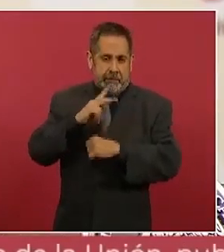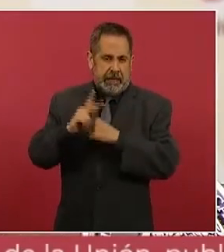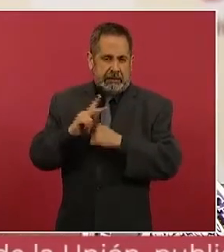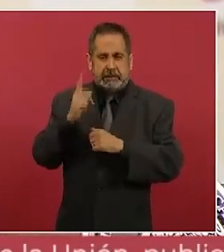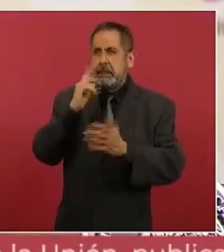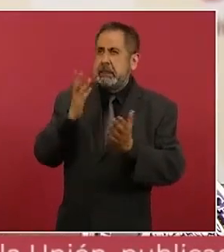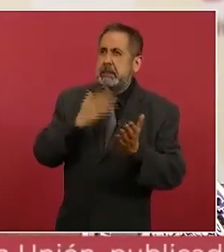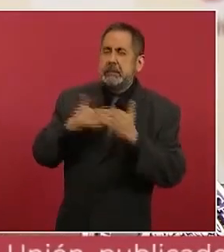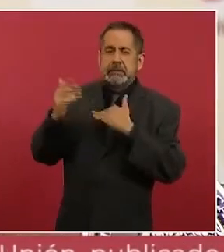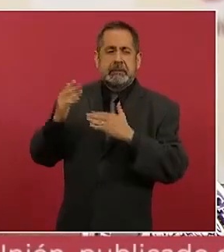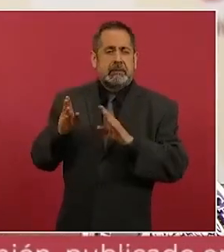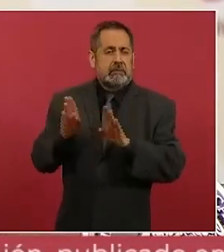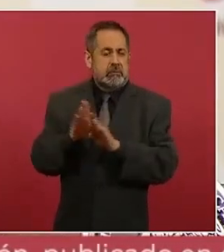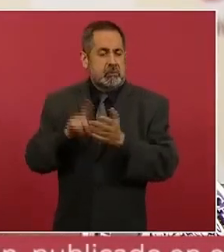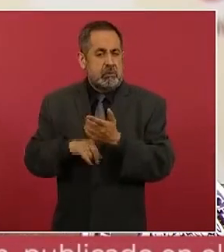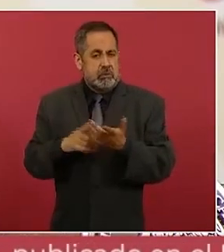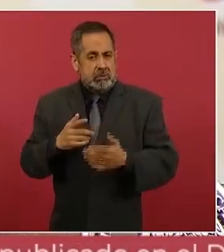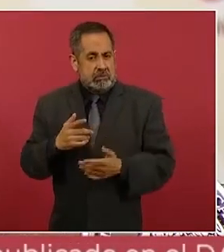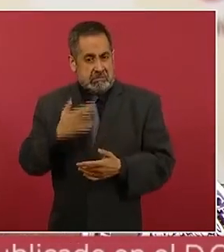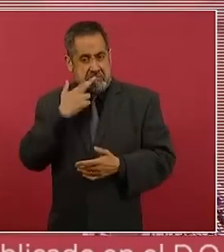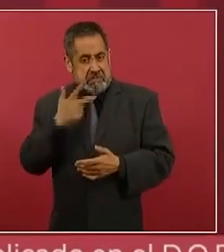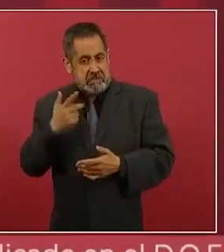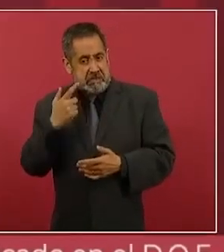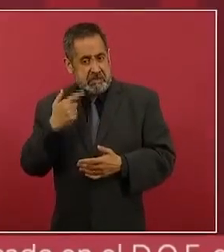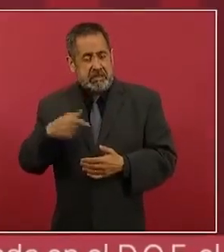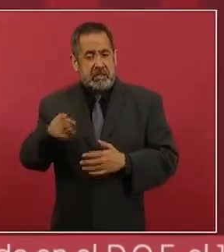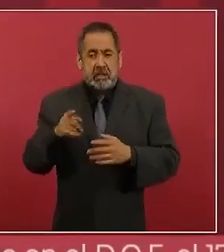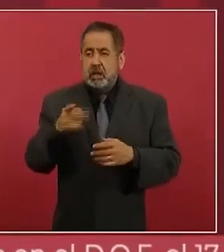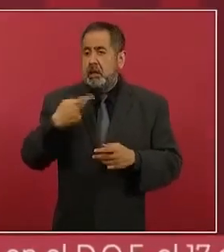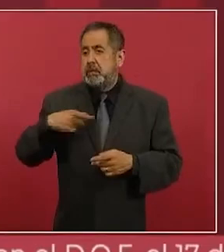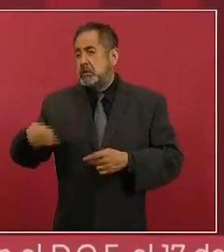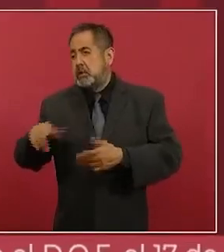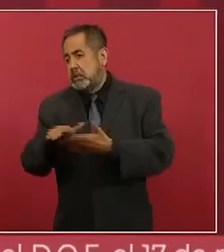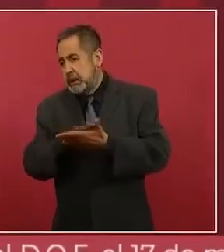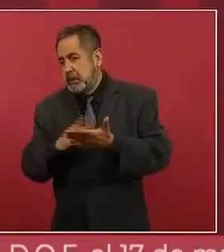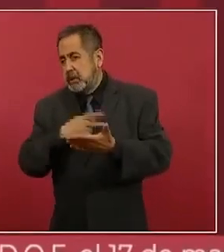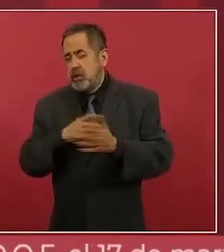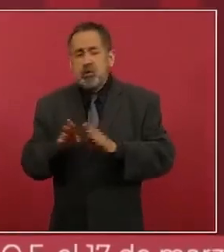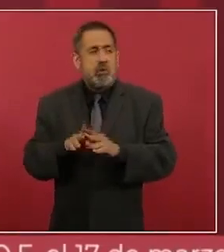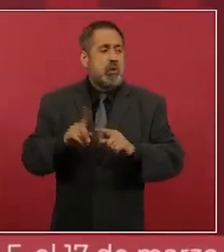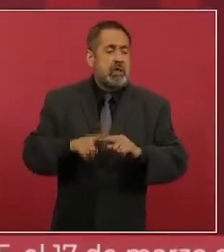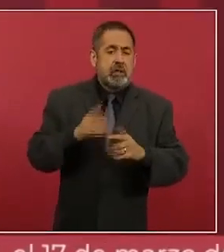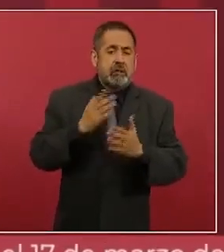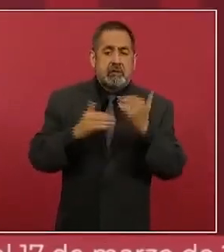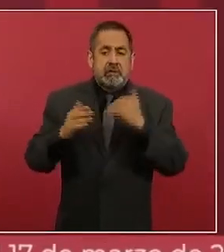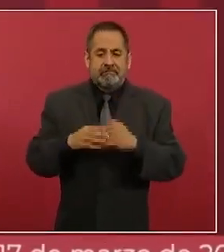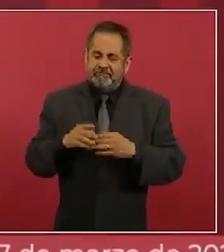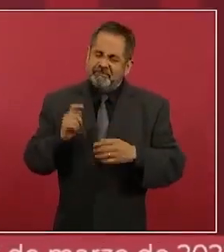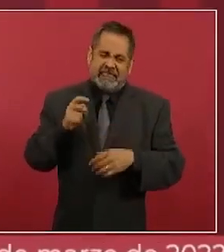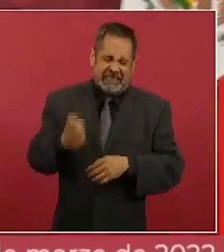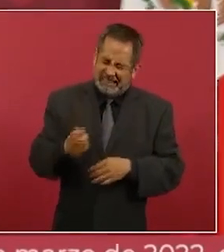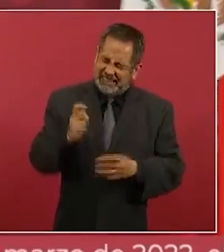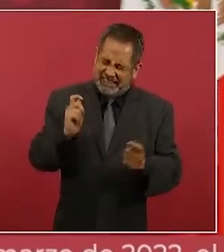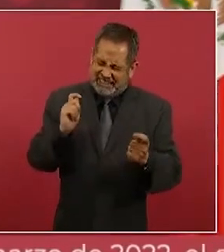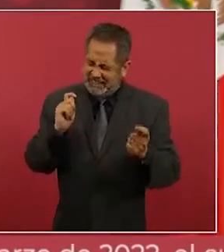para salir, sobre todo la gente humilde, la gente pobre, era la transformación.